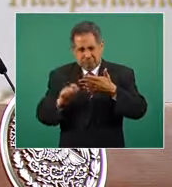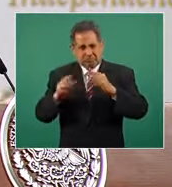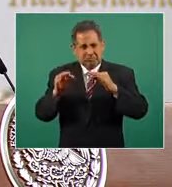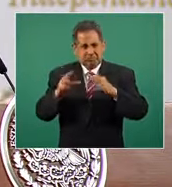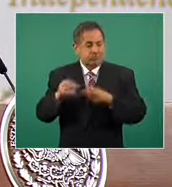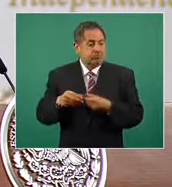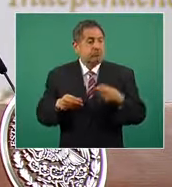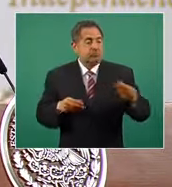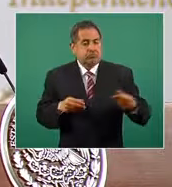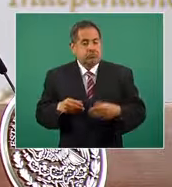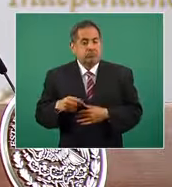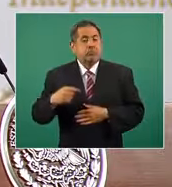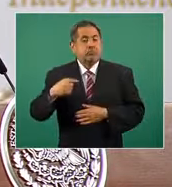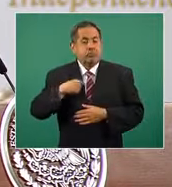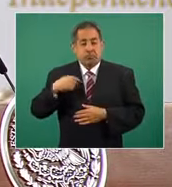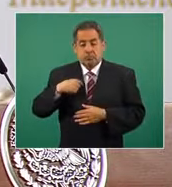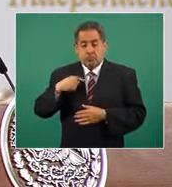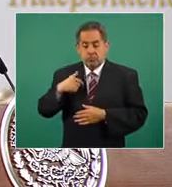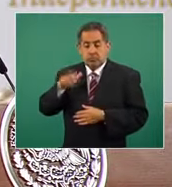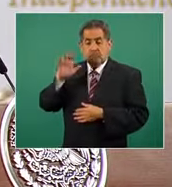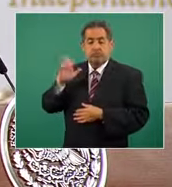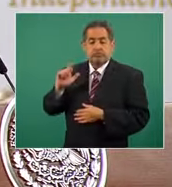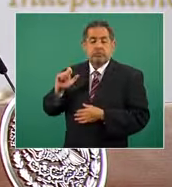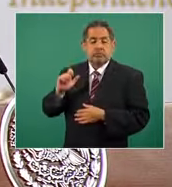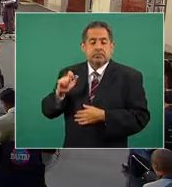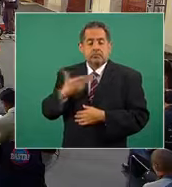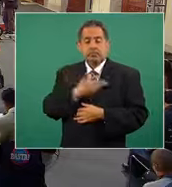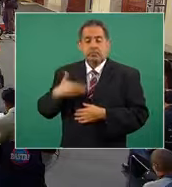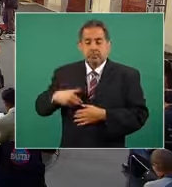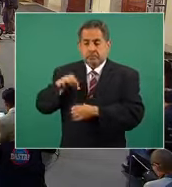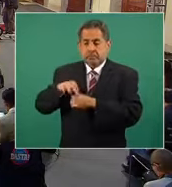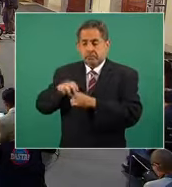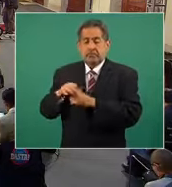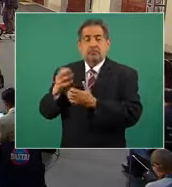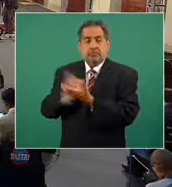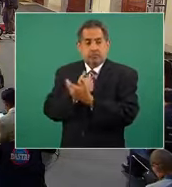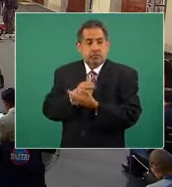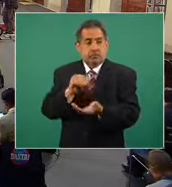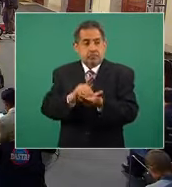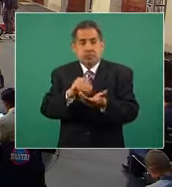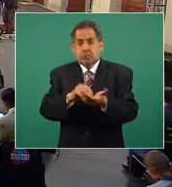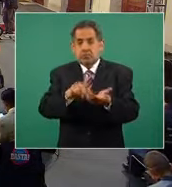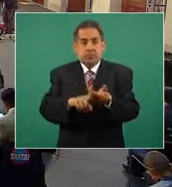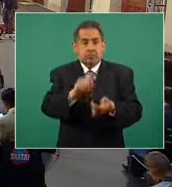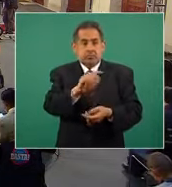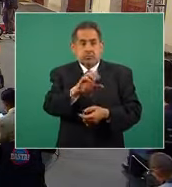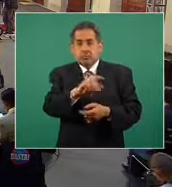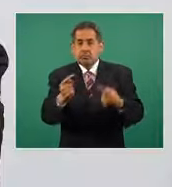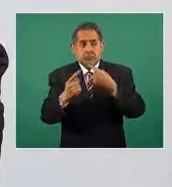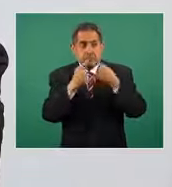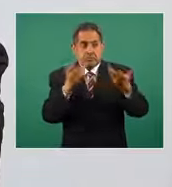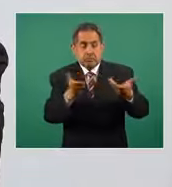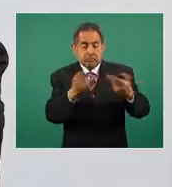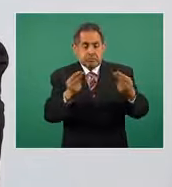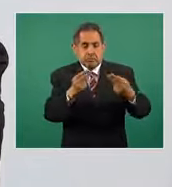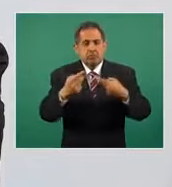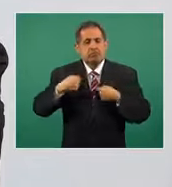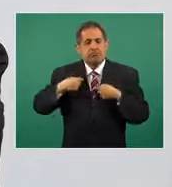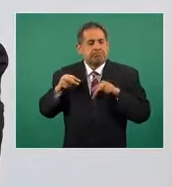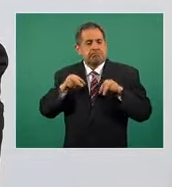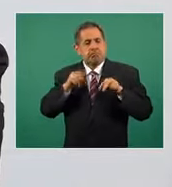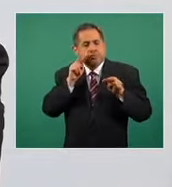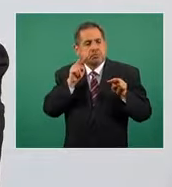Era yo presidente electo, se estaba negociando el tratado y estábamos de